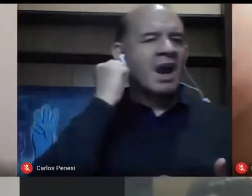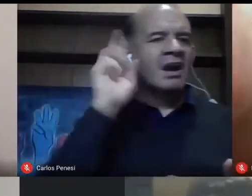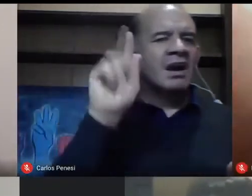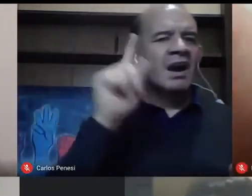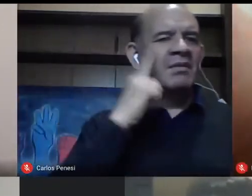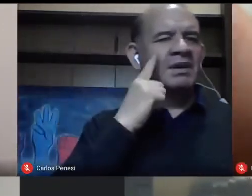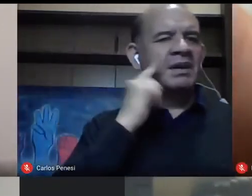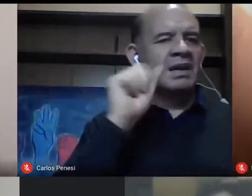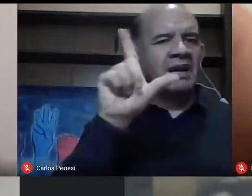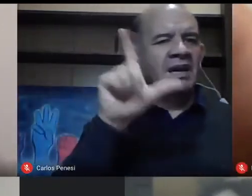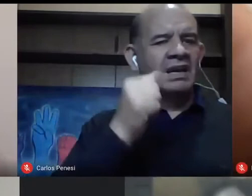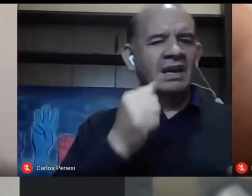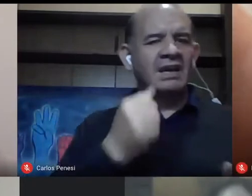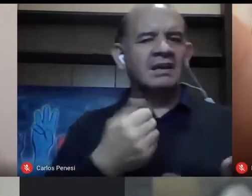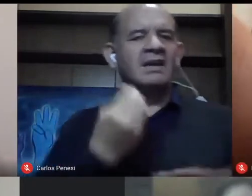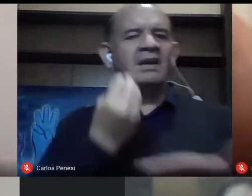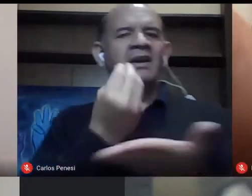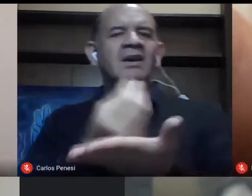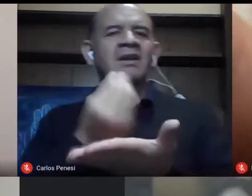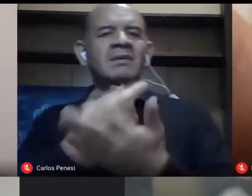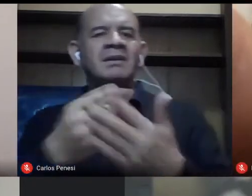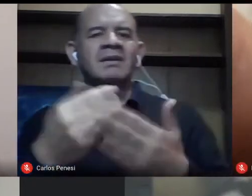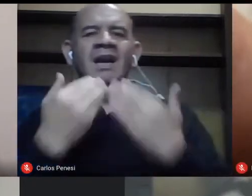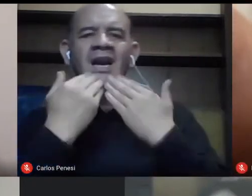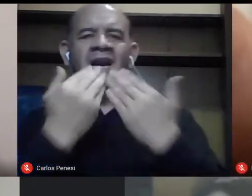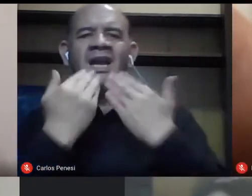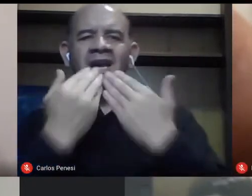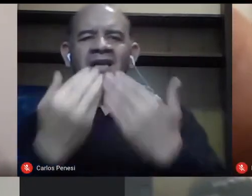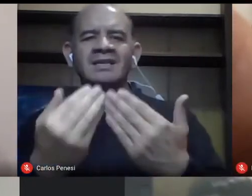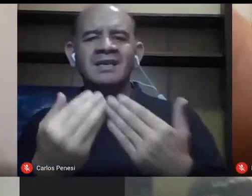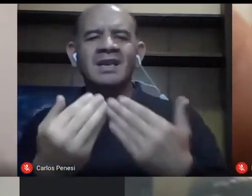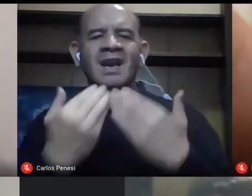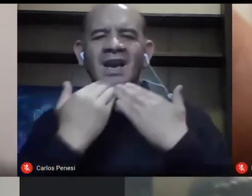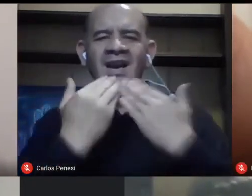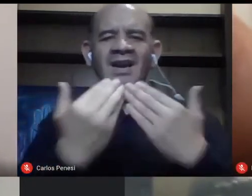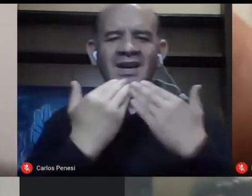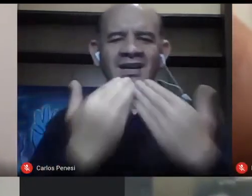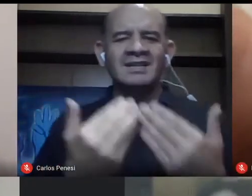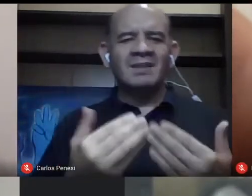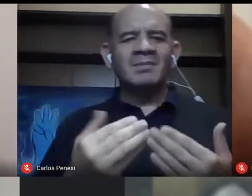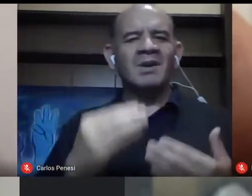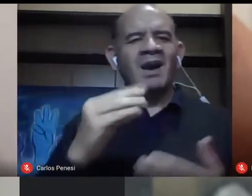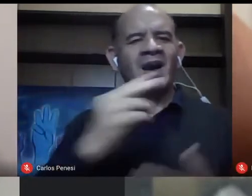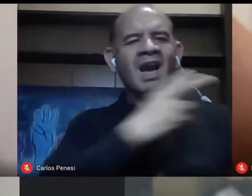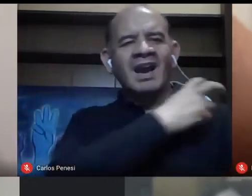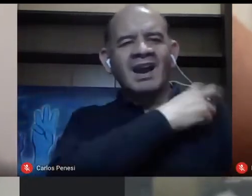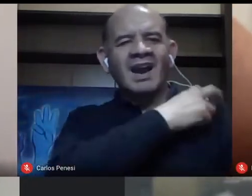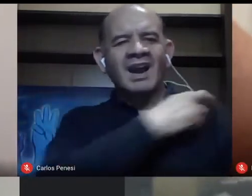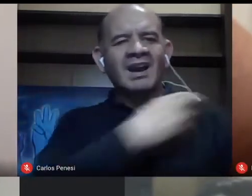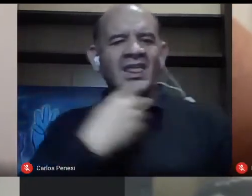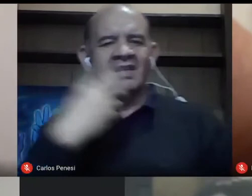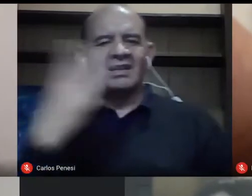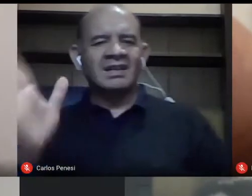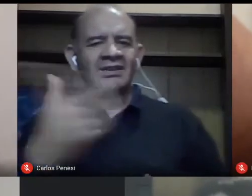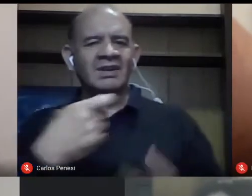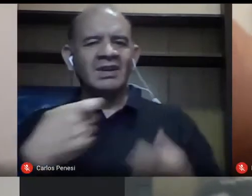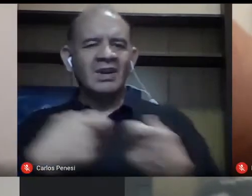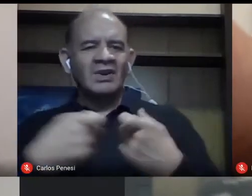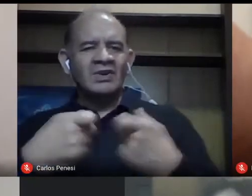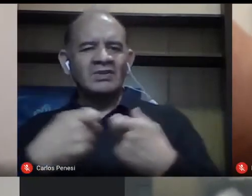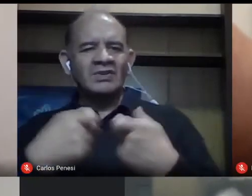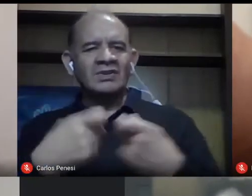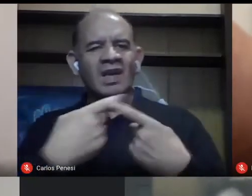que representan. Gracias, Carlos Penesi, por la interpretación en lengua de señas. Gracias a la AFJA, la Asociación de Becarios de Japón